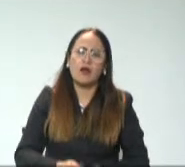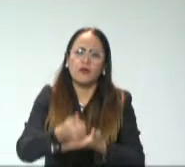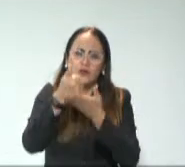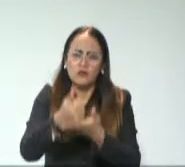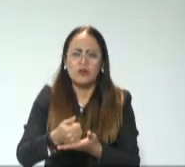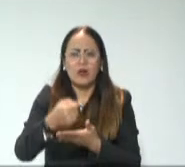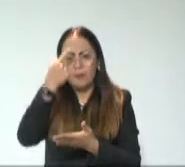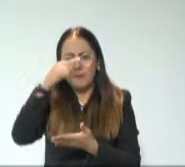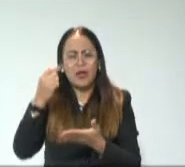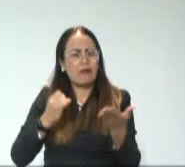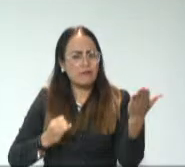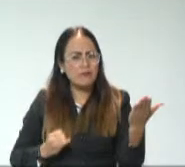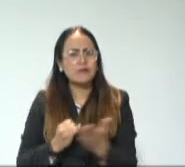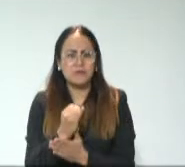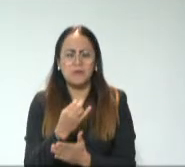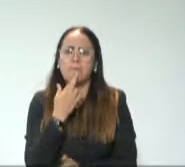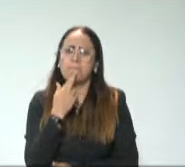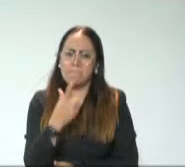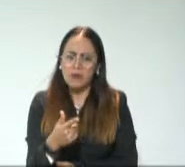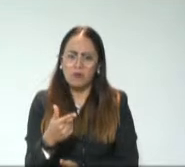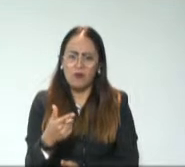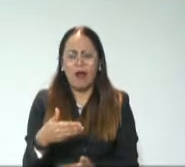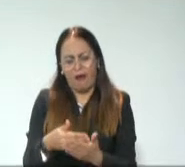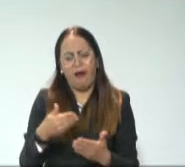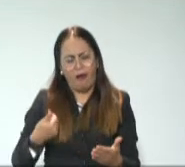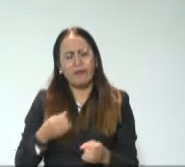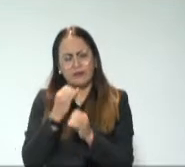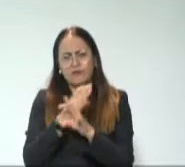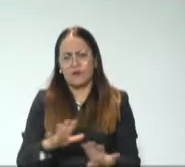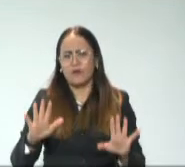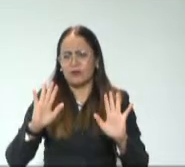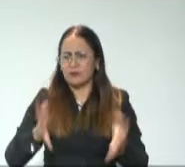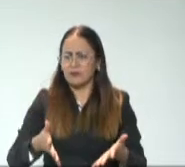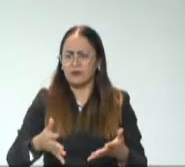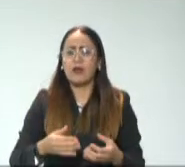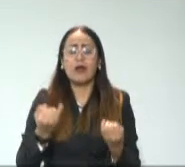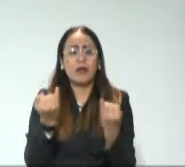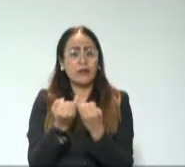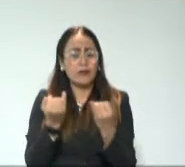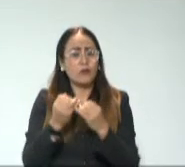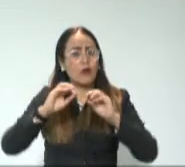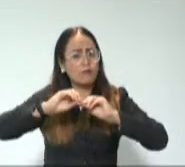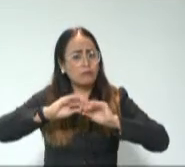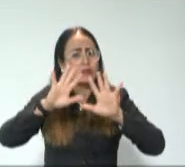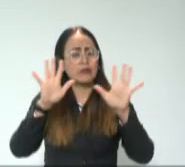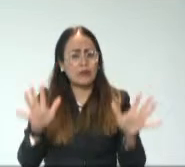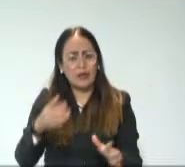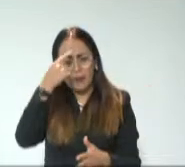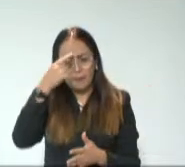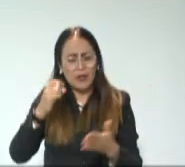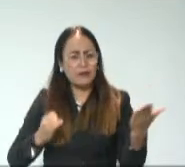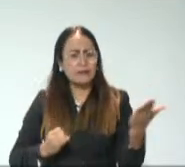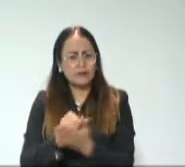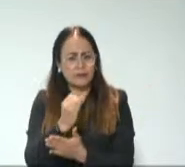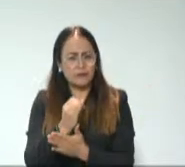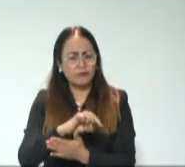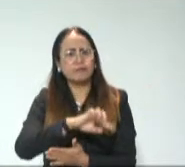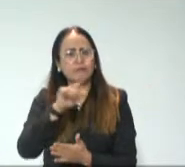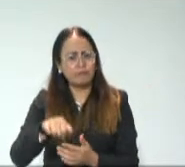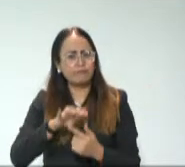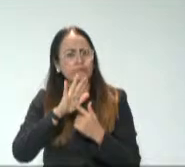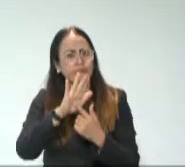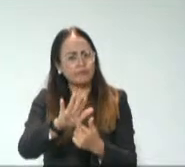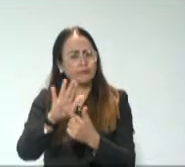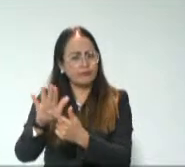toma de decisiones más informadas sino también justamente la transparencia en esta toma de decisiones y